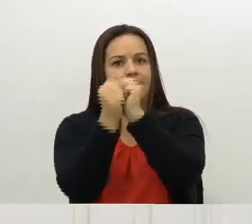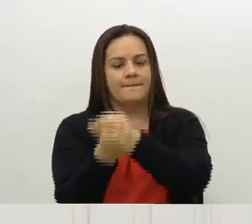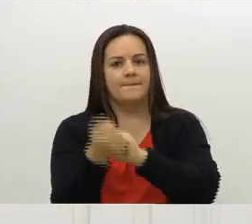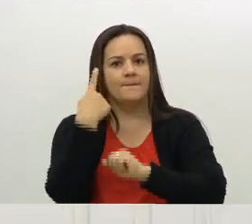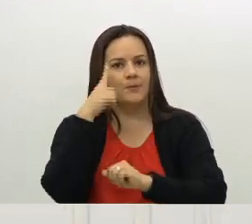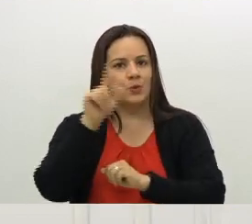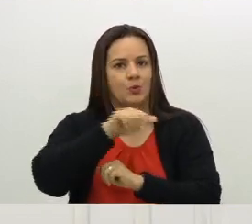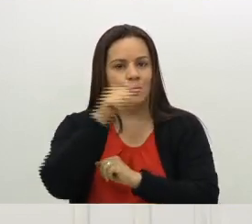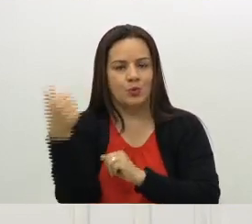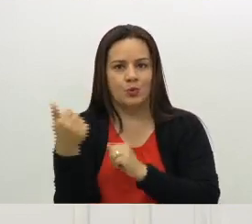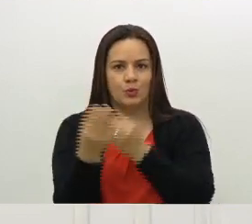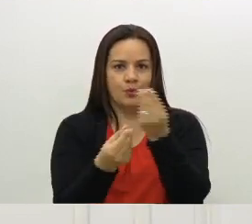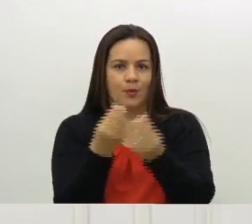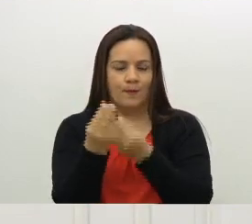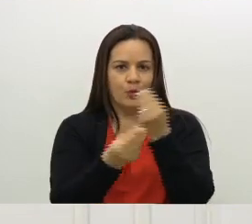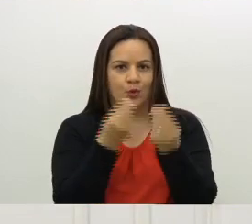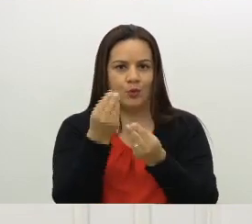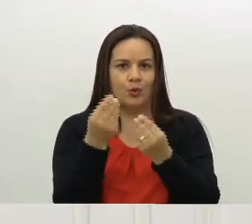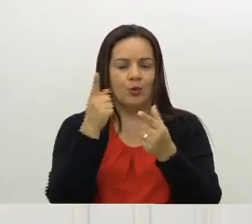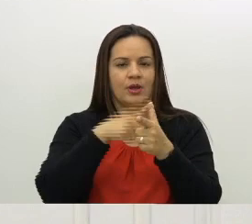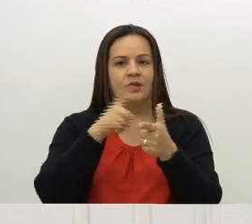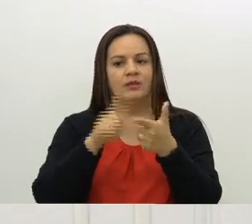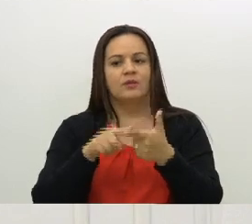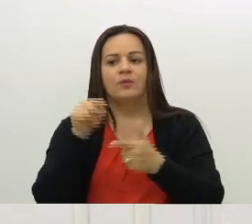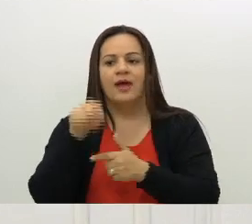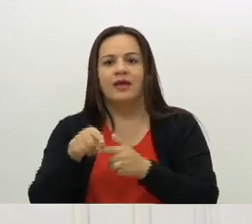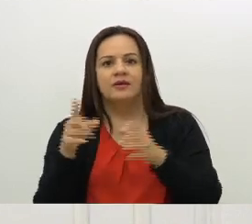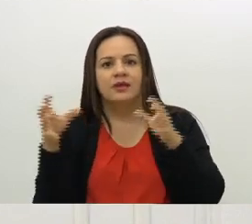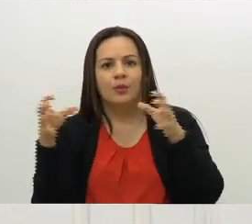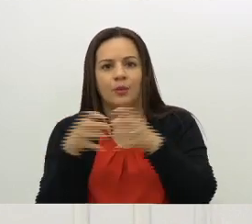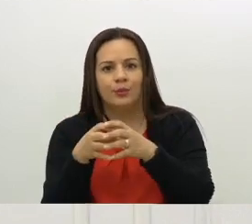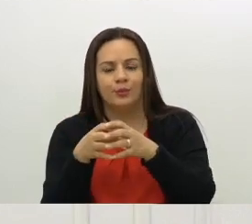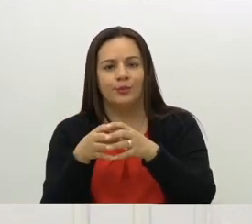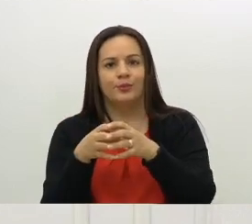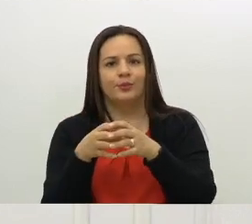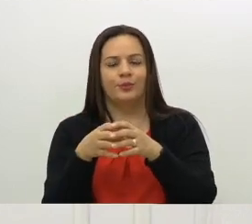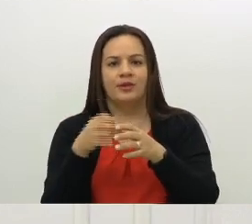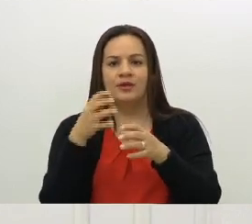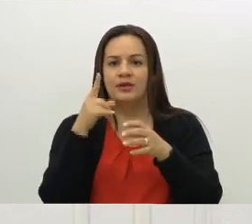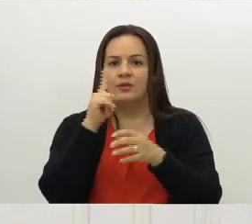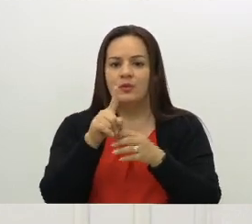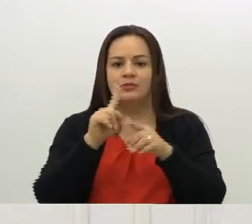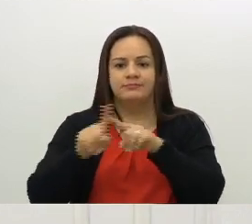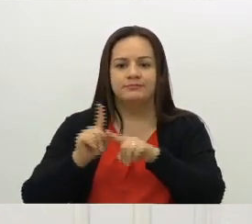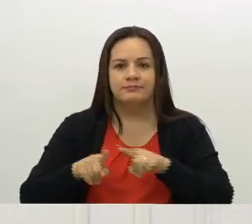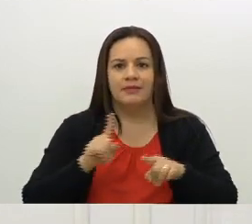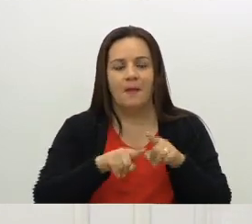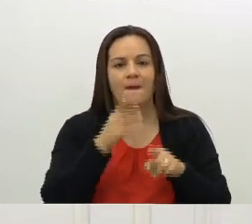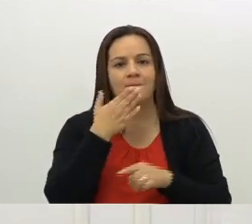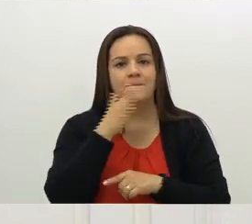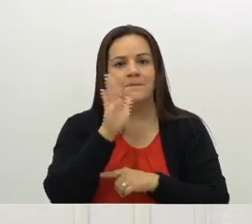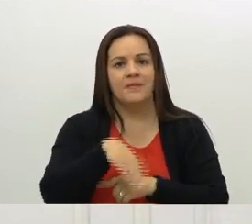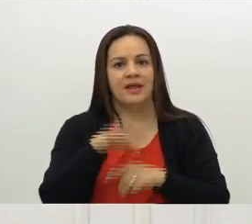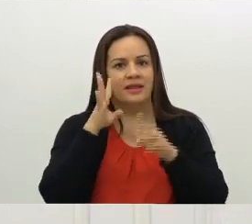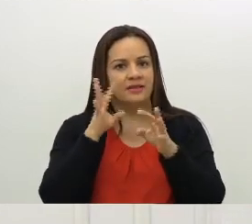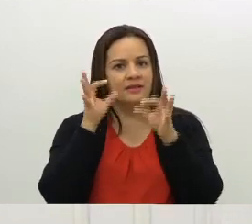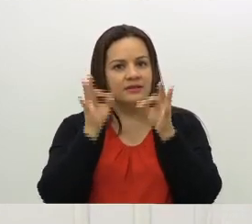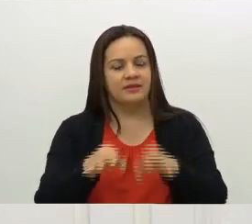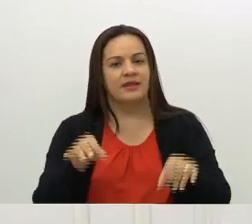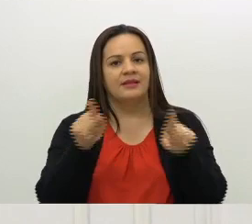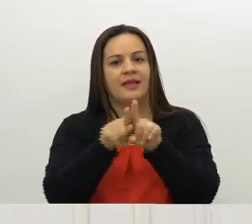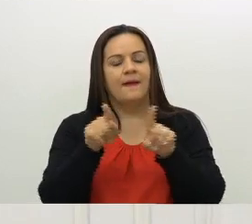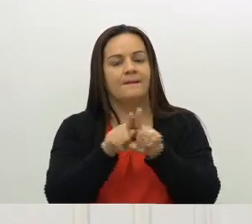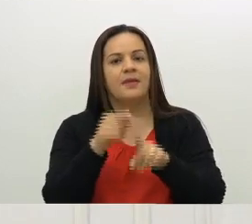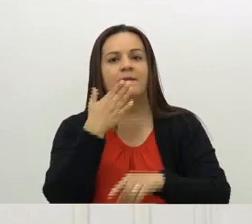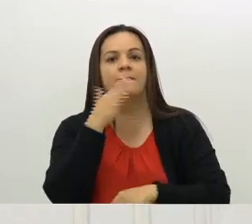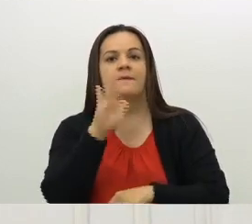otro producto. De manera tal que ahí se juntaron una serie de malas decisiones, también mala